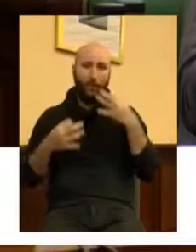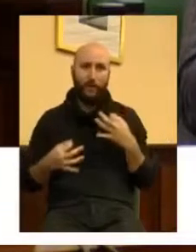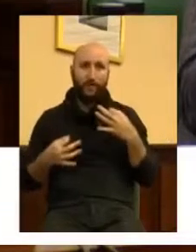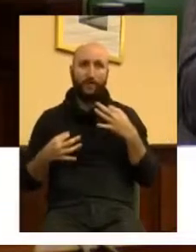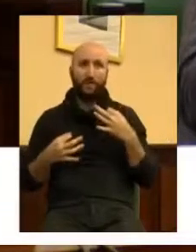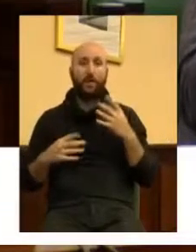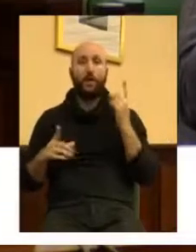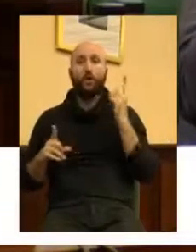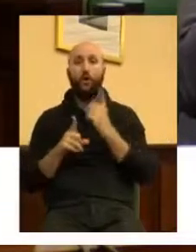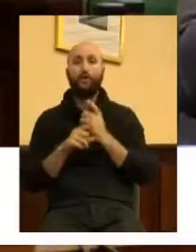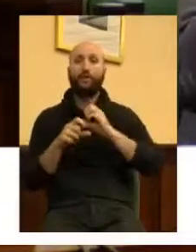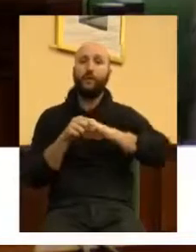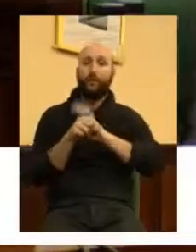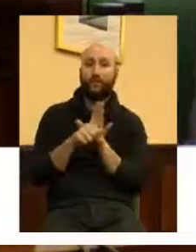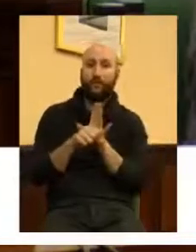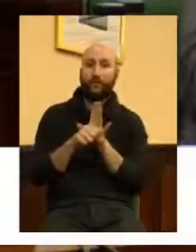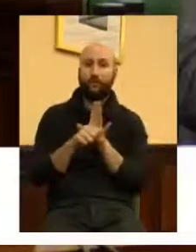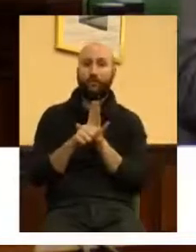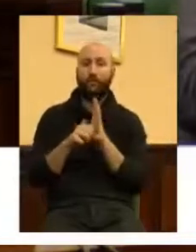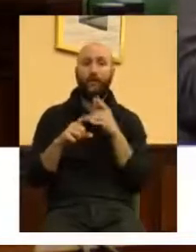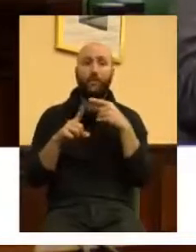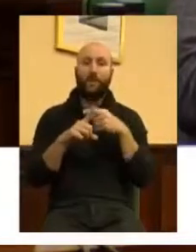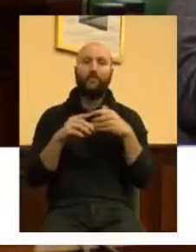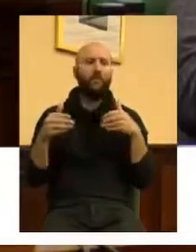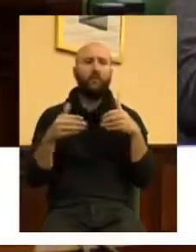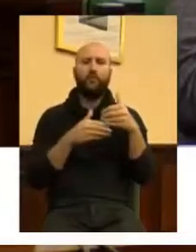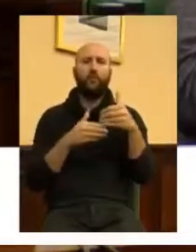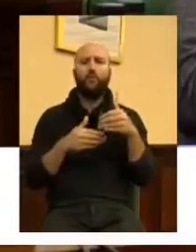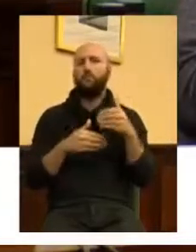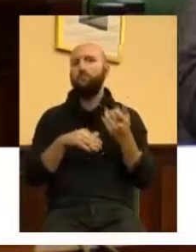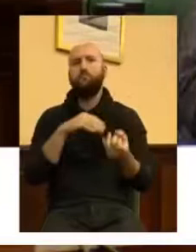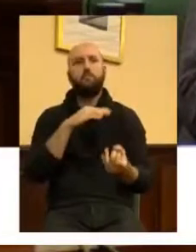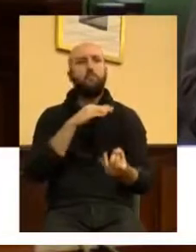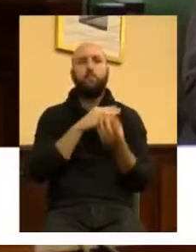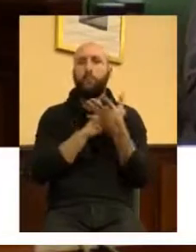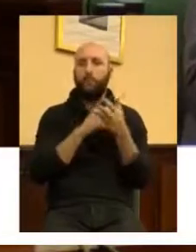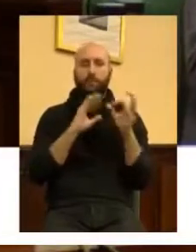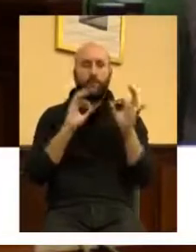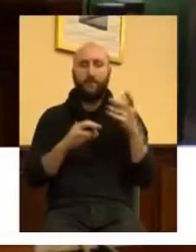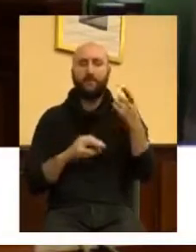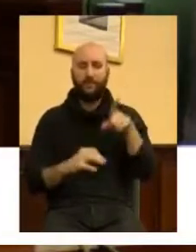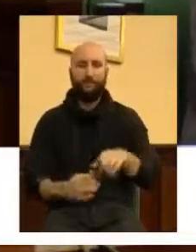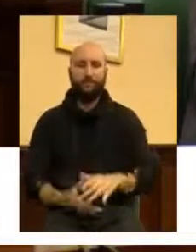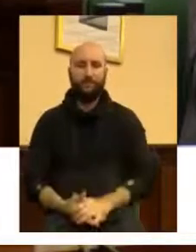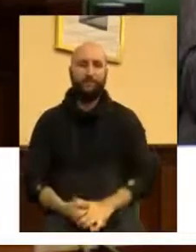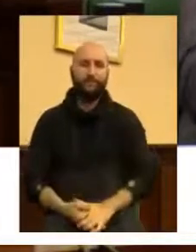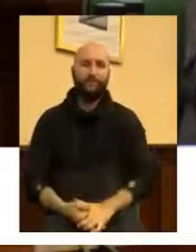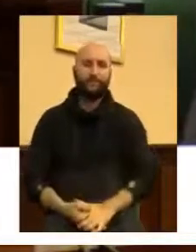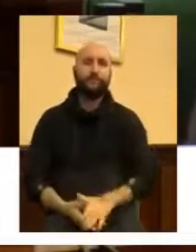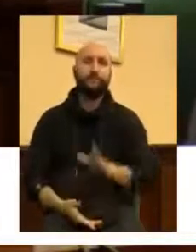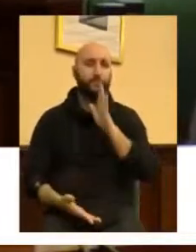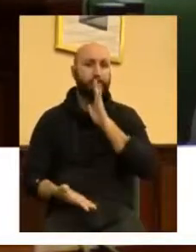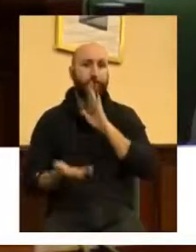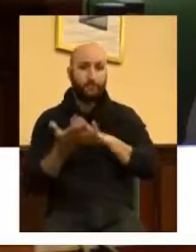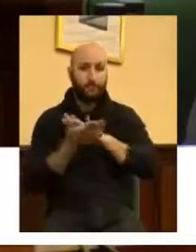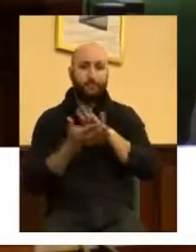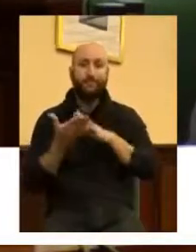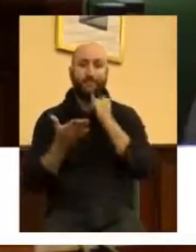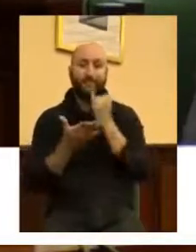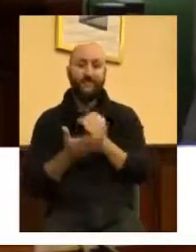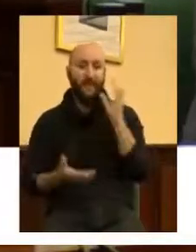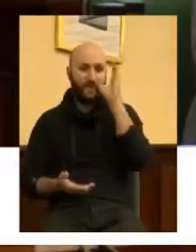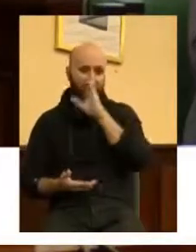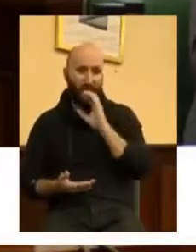solo frente a esta pandemia, sino a las que puedan sobrevenirnos en el futuro. Como decíamos antes, la evidencia